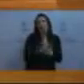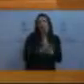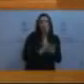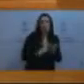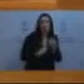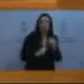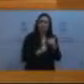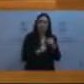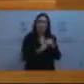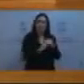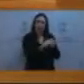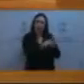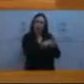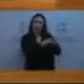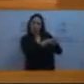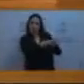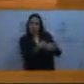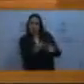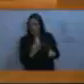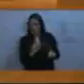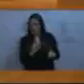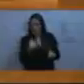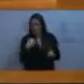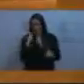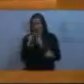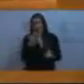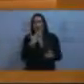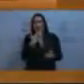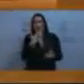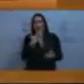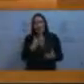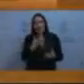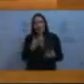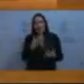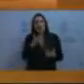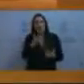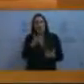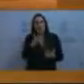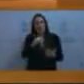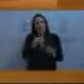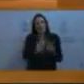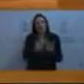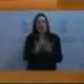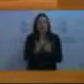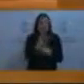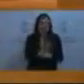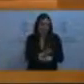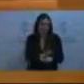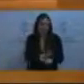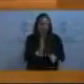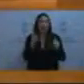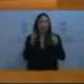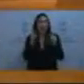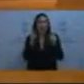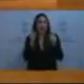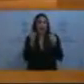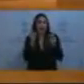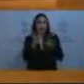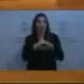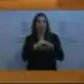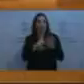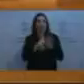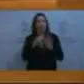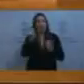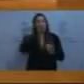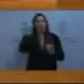crítica y tal. Le voy a hacer un planteamiento propositivo. Y se trata, por ejemplo, de la atención del código ictus o del ictus,